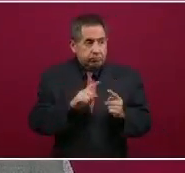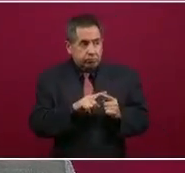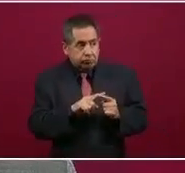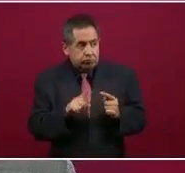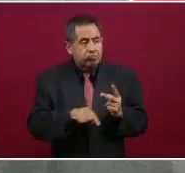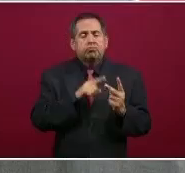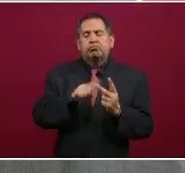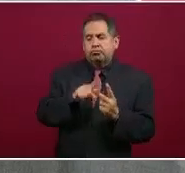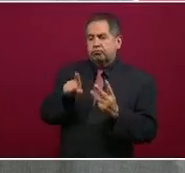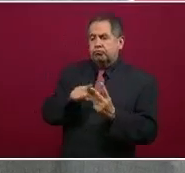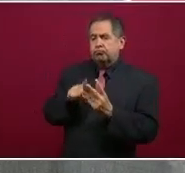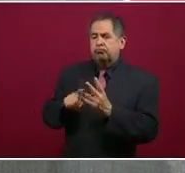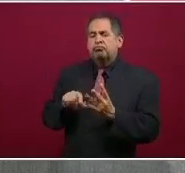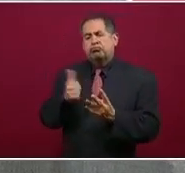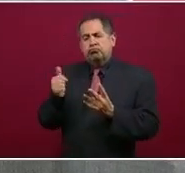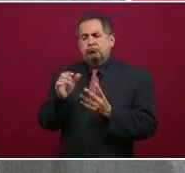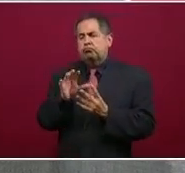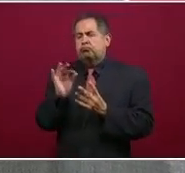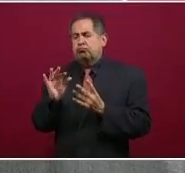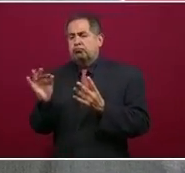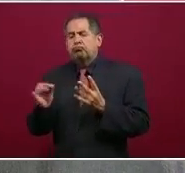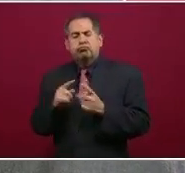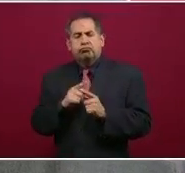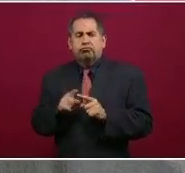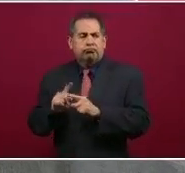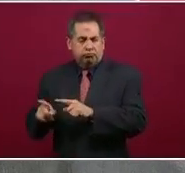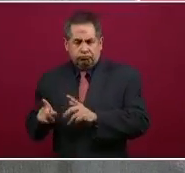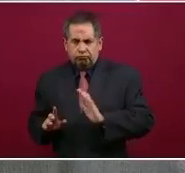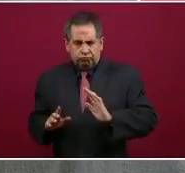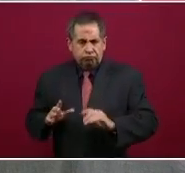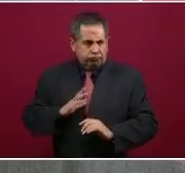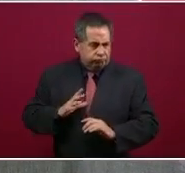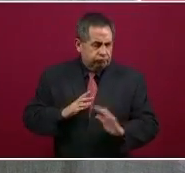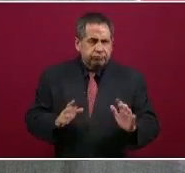otras opciones, otras alternativas.